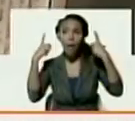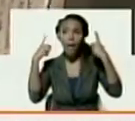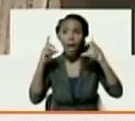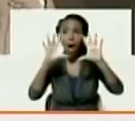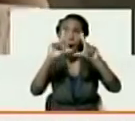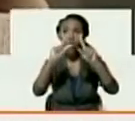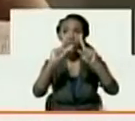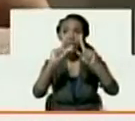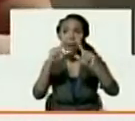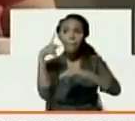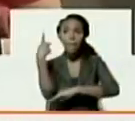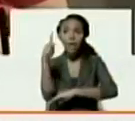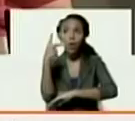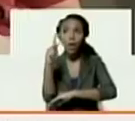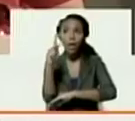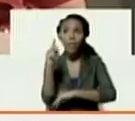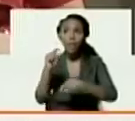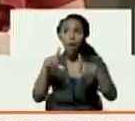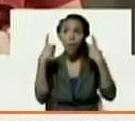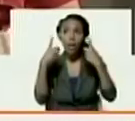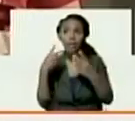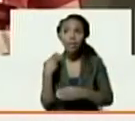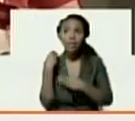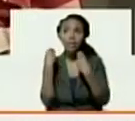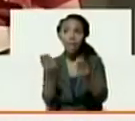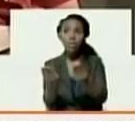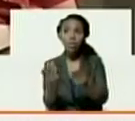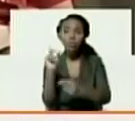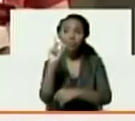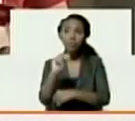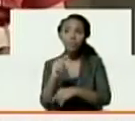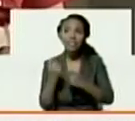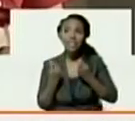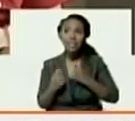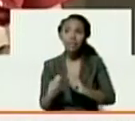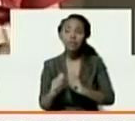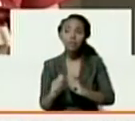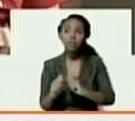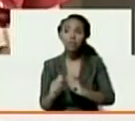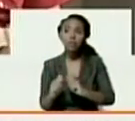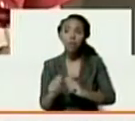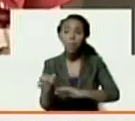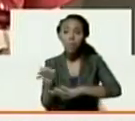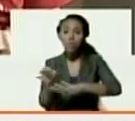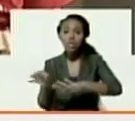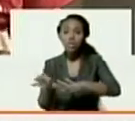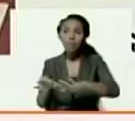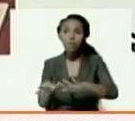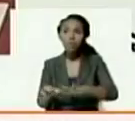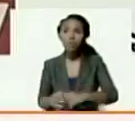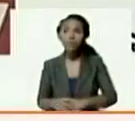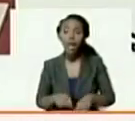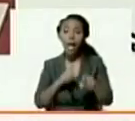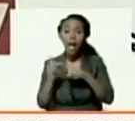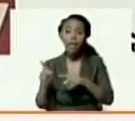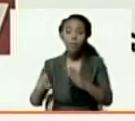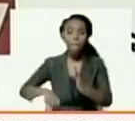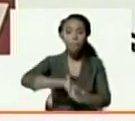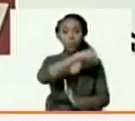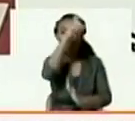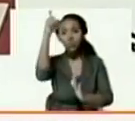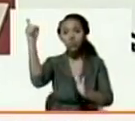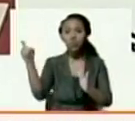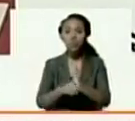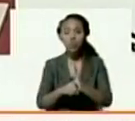11 parroquias de La Guaira se le está dando también el tratamiento de municipio. Eso nos da un total de